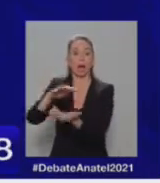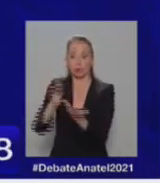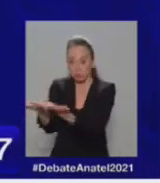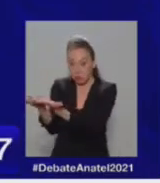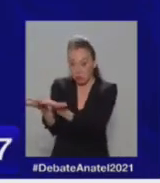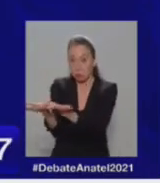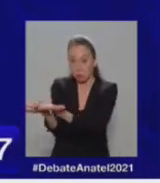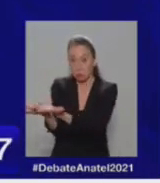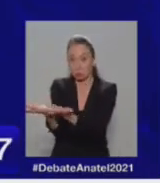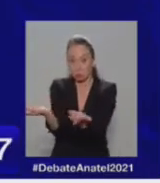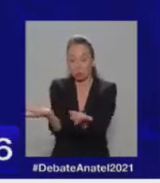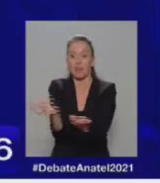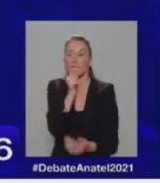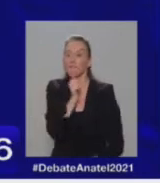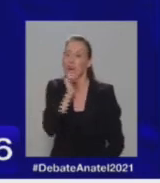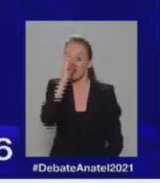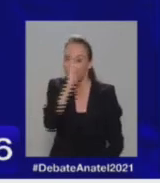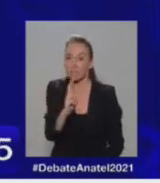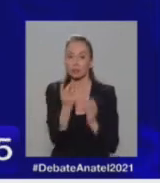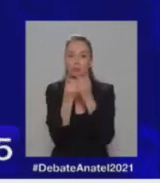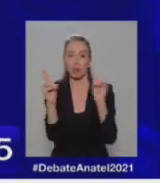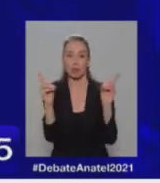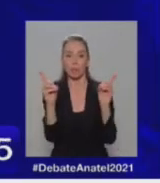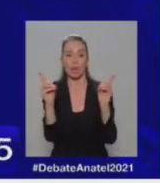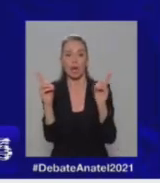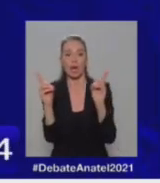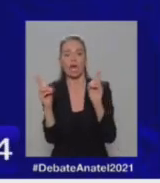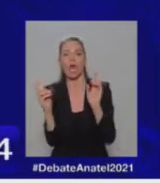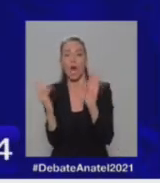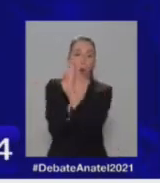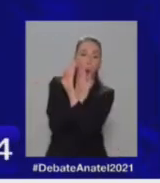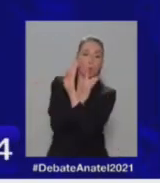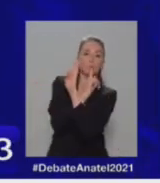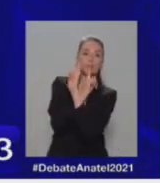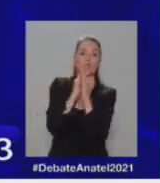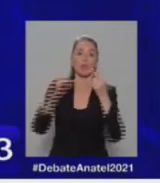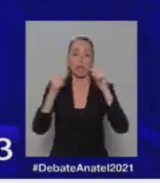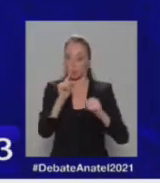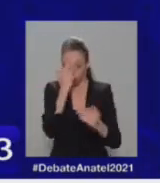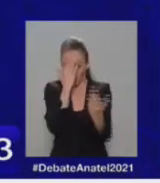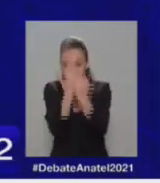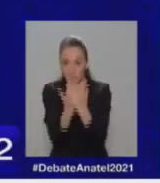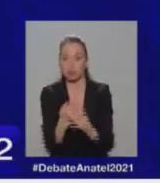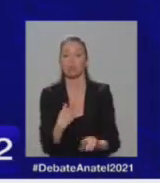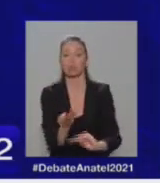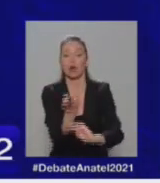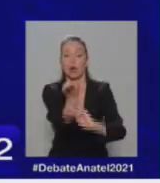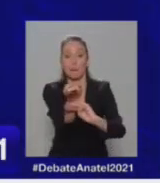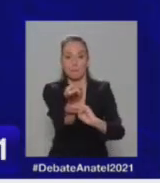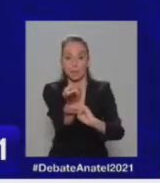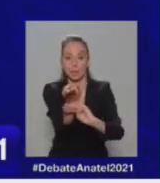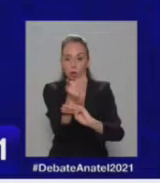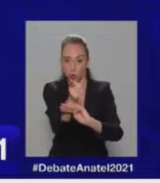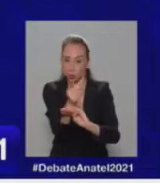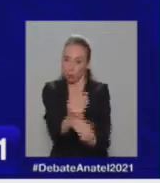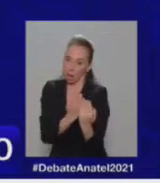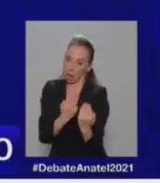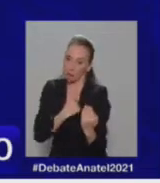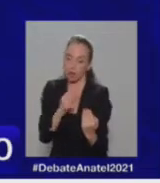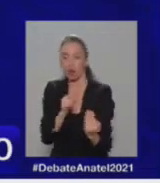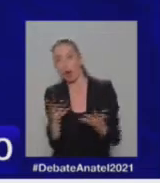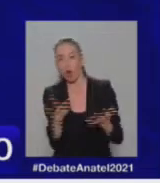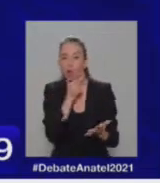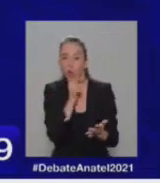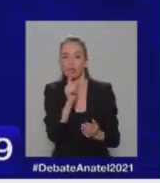30, ¿quién ganó el debate presidencial? ¿Lo ganó Boric? ¿Lo ganó Kast? ¿Lo ganó Proboste? ¿Lo ganó Sichel? ¿Lo ganó Artés? ¿Lo